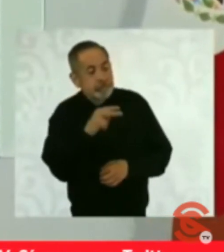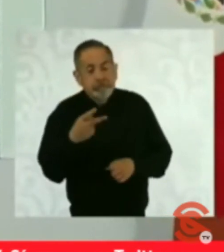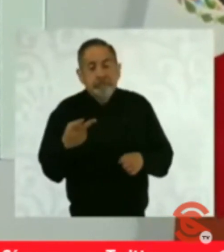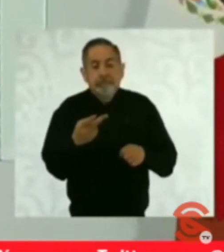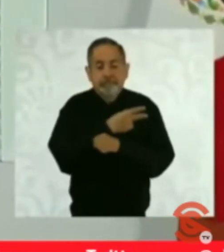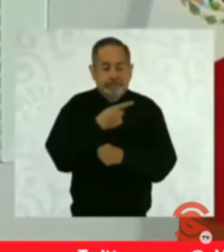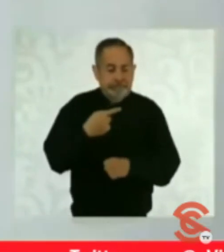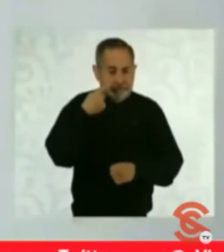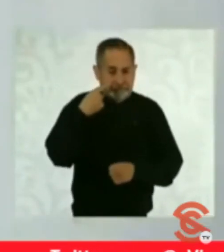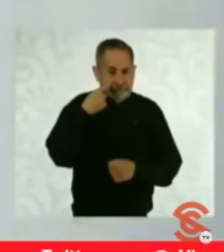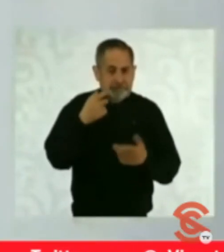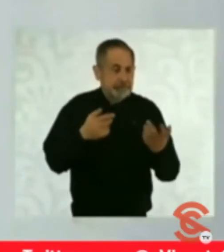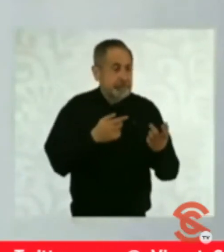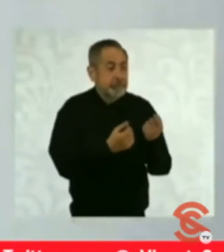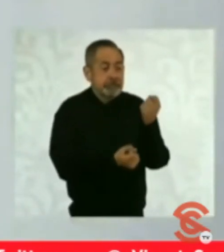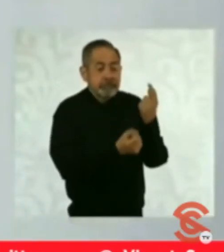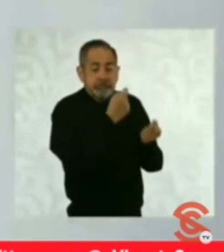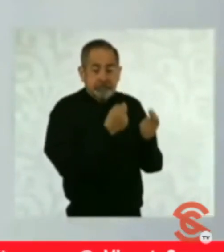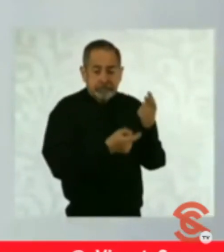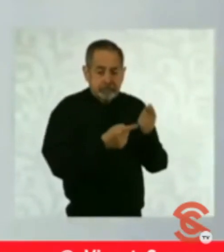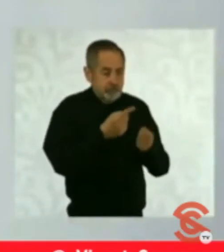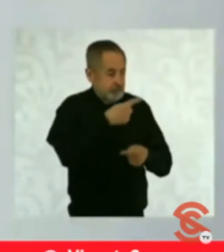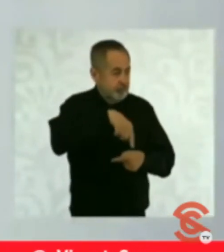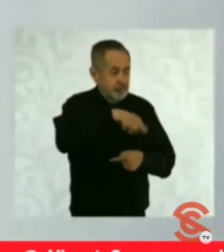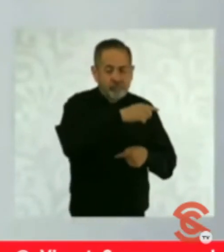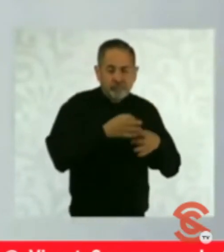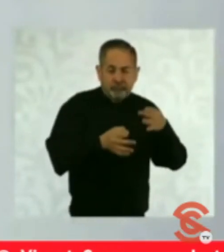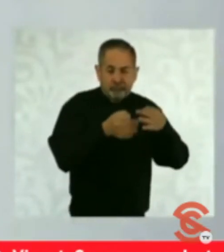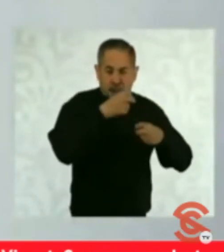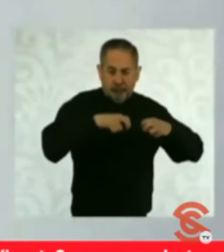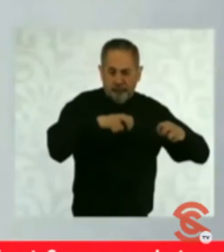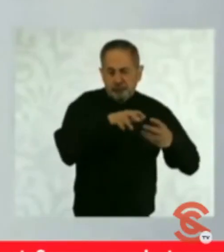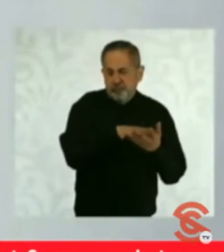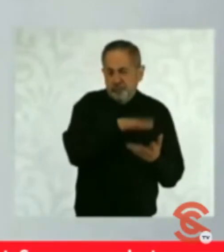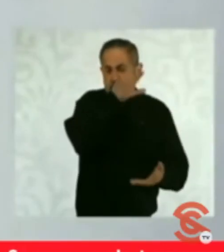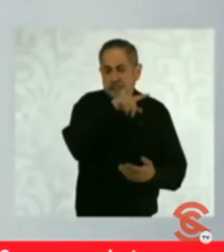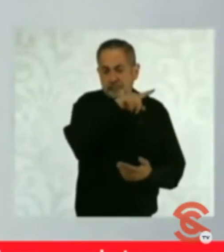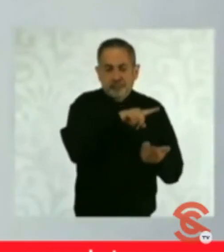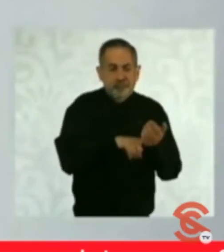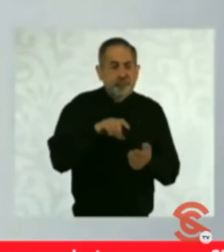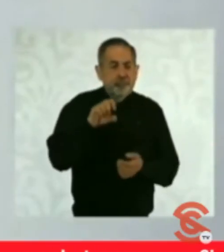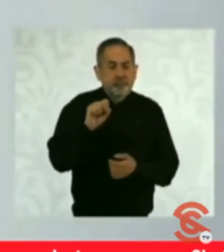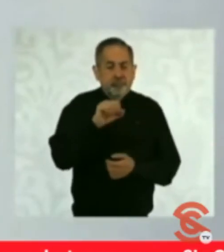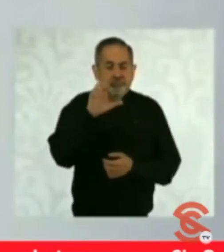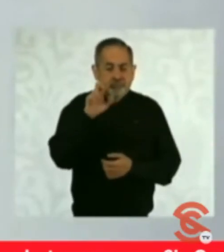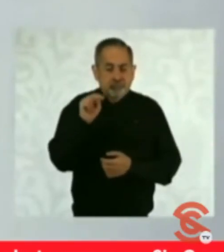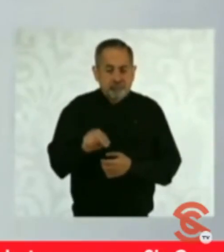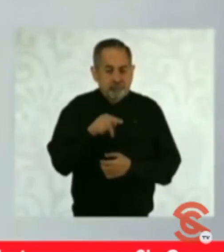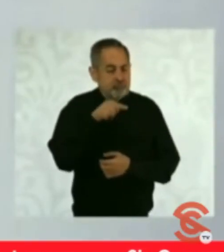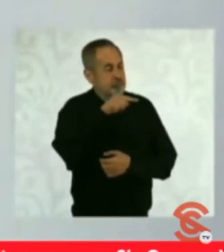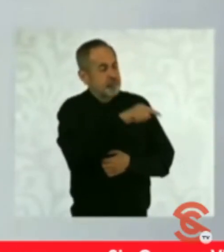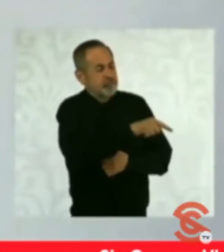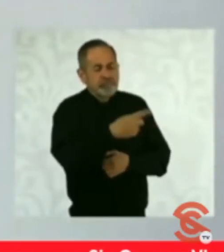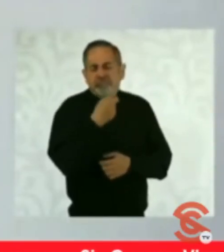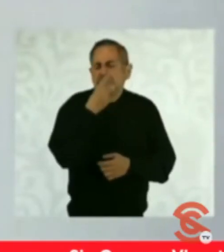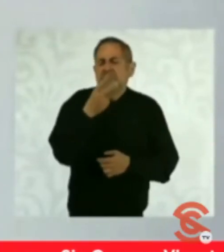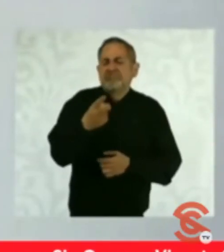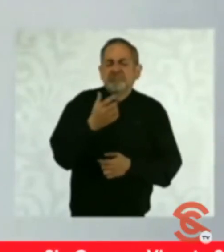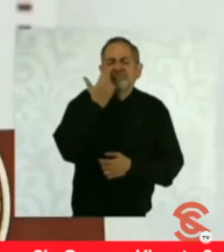planteando algunos de los ministros de la Corte o la mayoría de las y los ministros de la Corte.